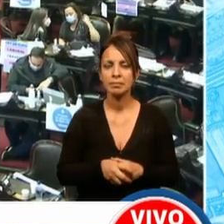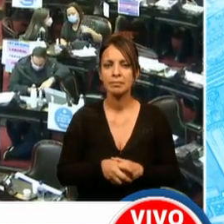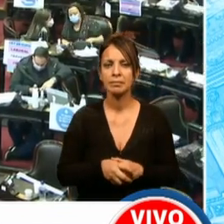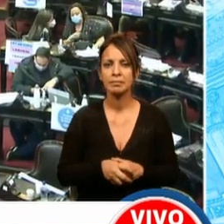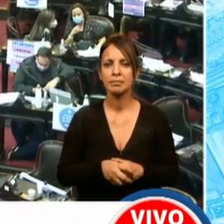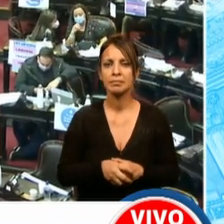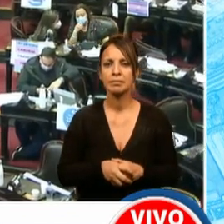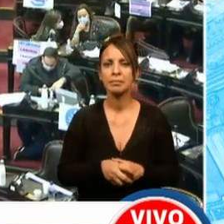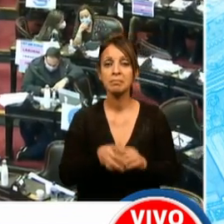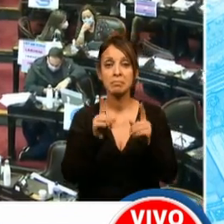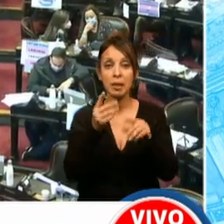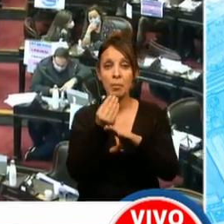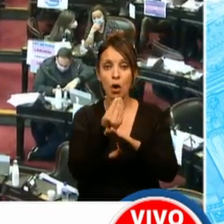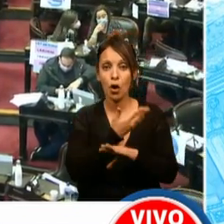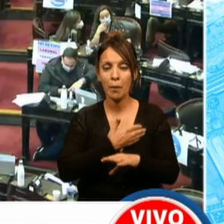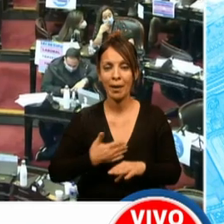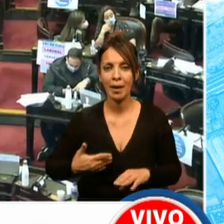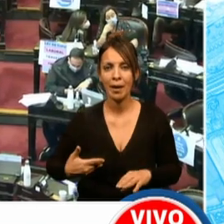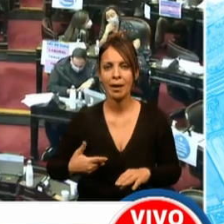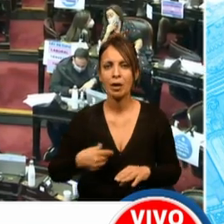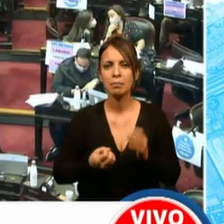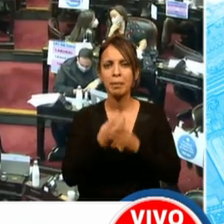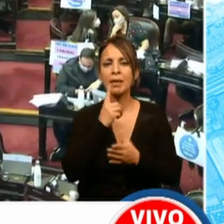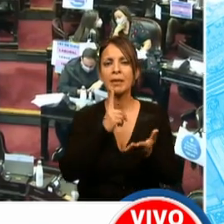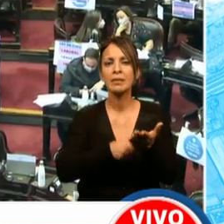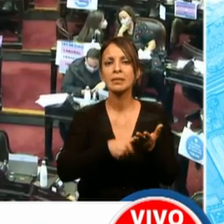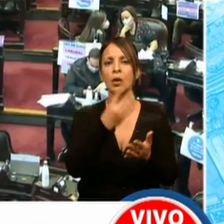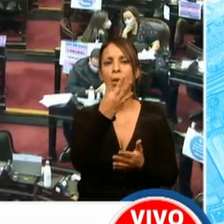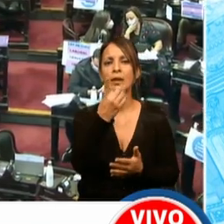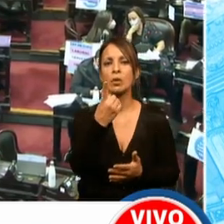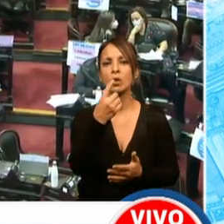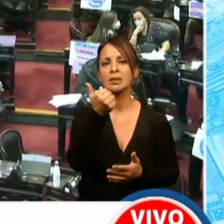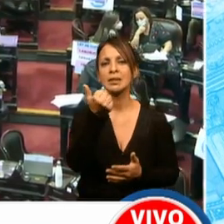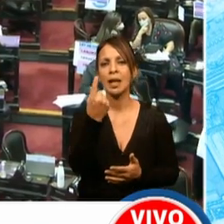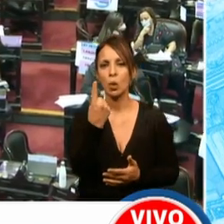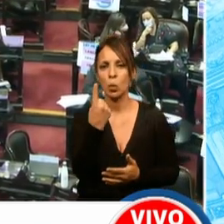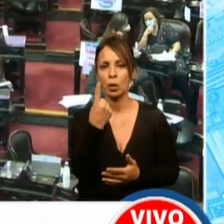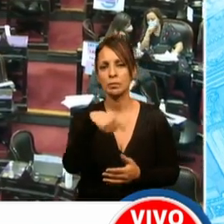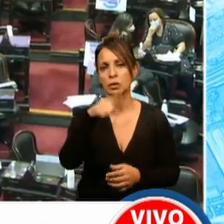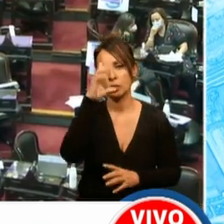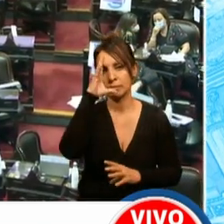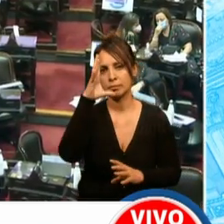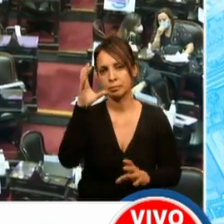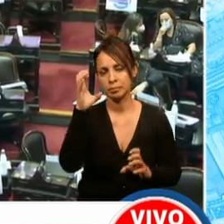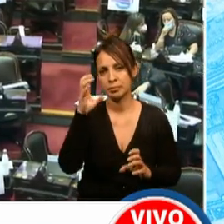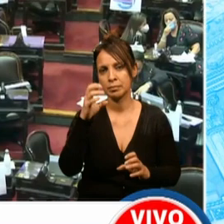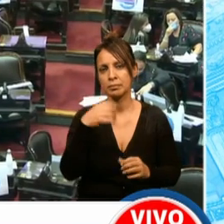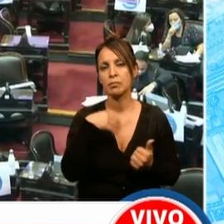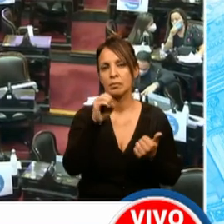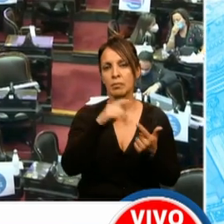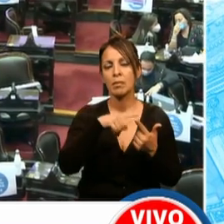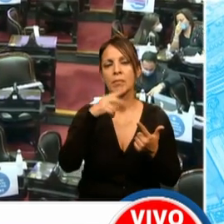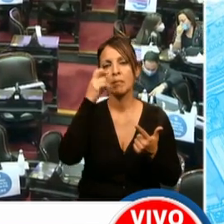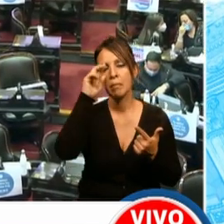es en ese gobierno había sacado el decreto 4161 que todos recordamos que se podría decir los nombres de perón